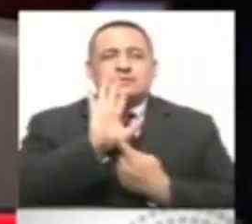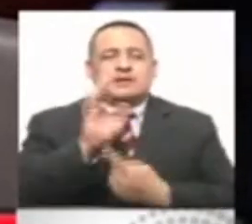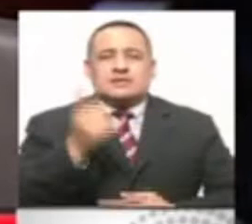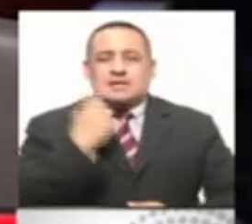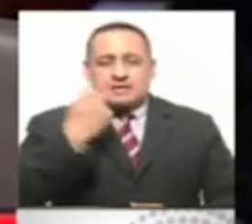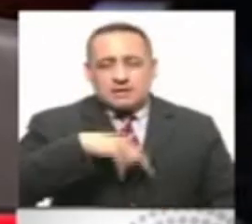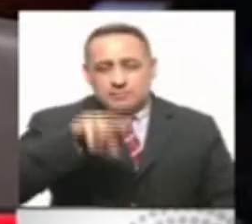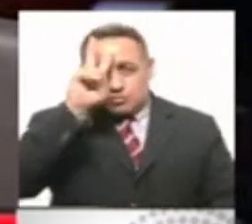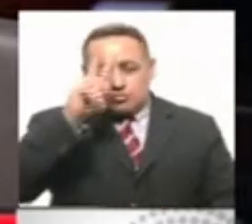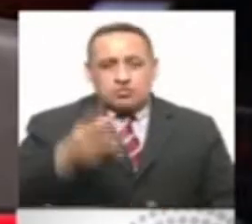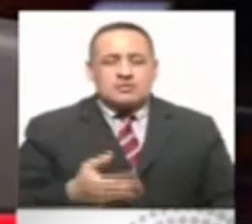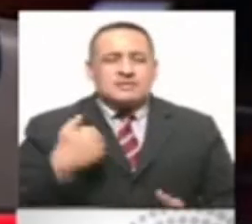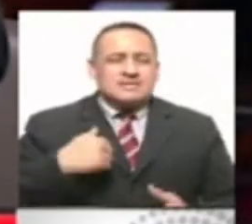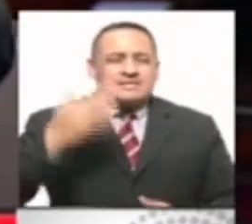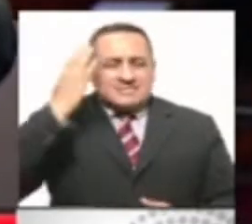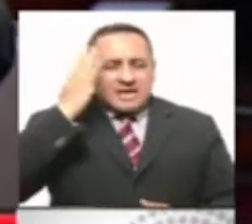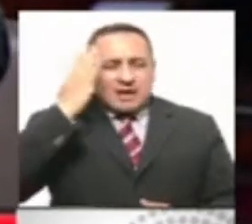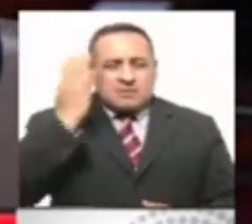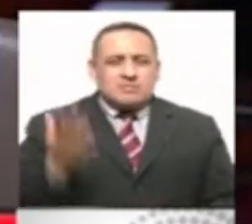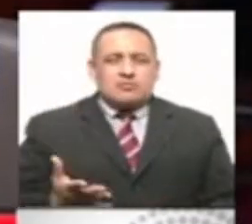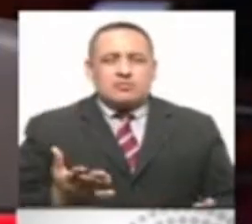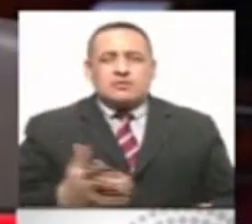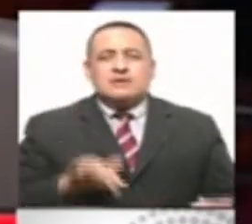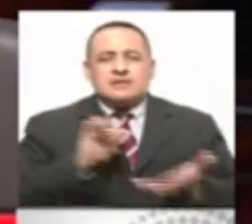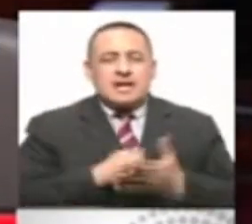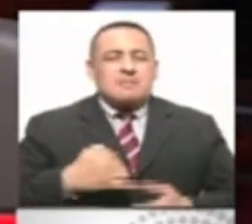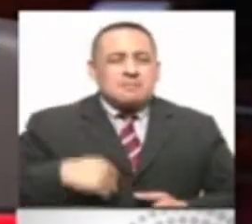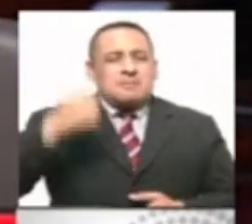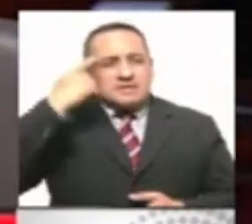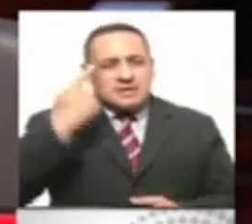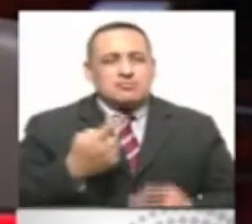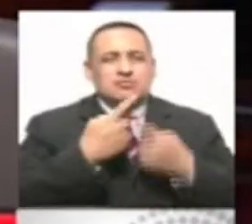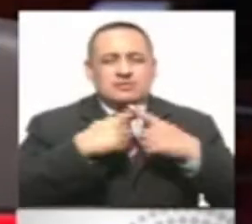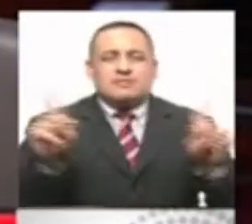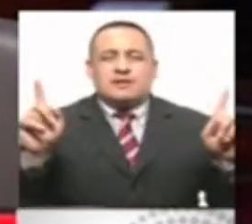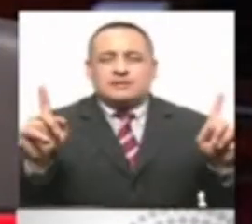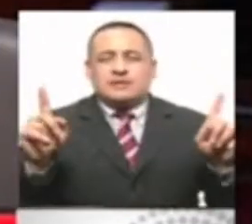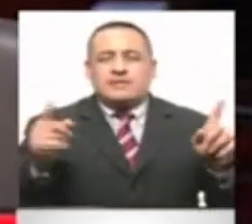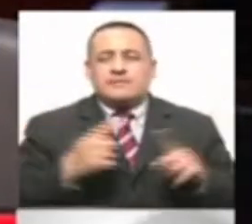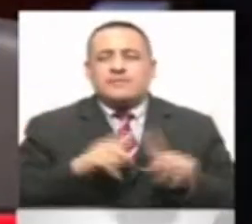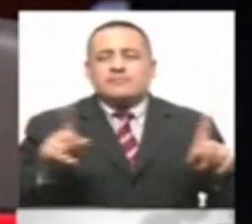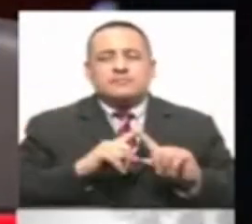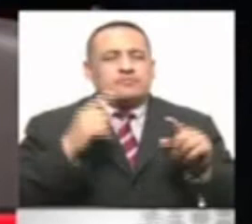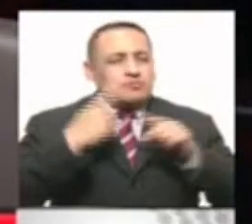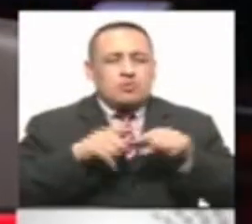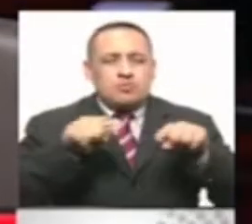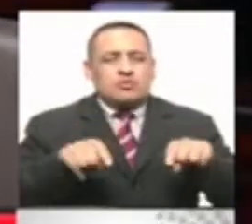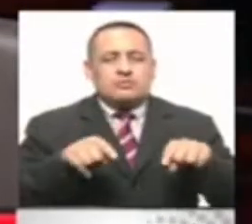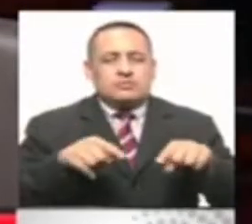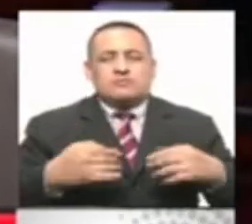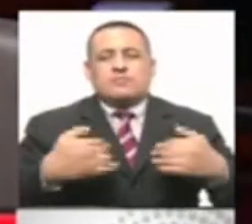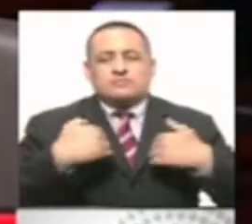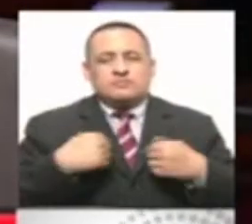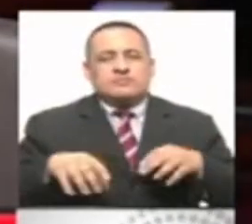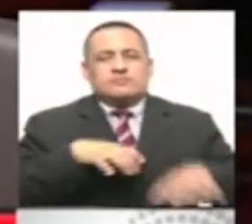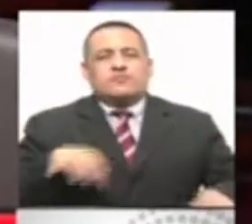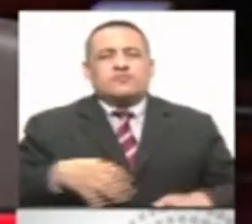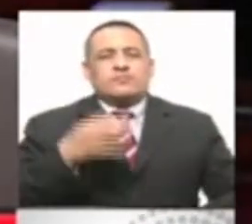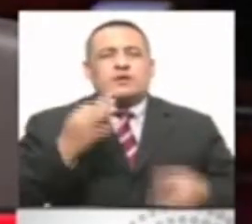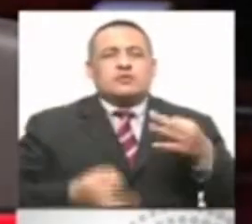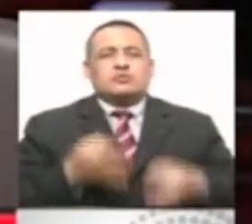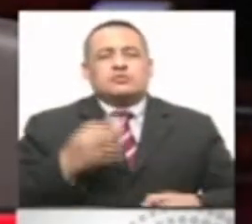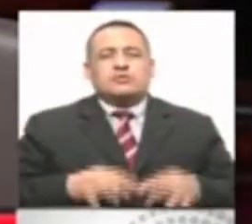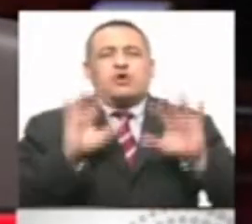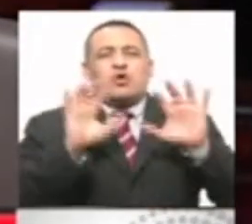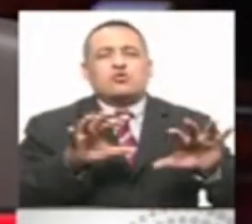nacional. Sabemos que pensamos distinto, pero no por ello tenemos que hacer juicios de